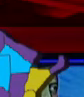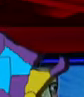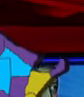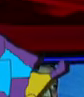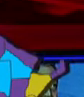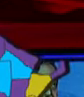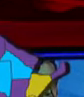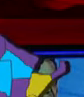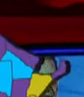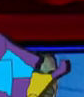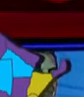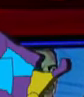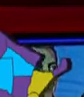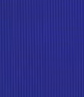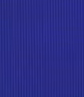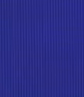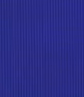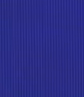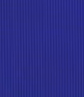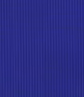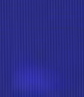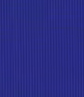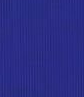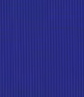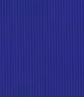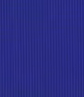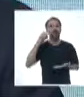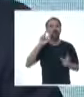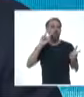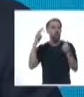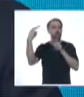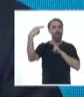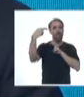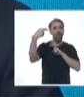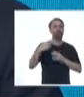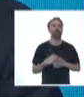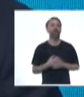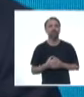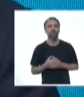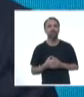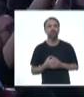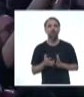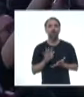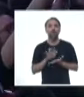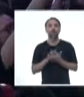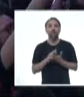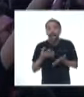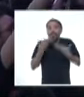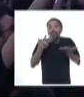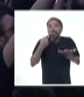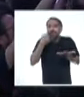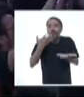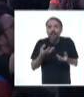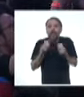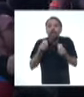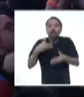universitarios en distintas ciudades y tenemos universidades provinciales y universidades nacionales